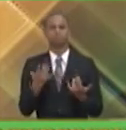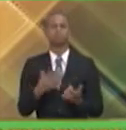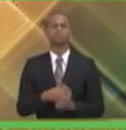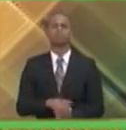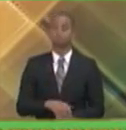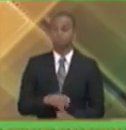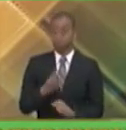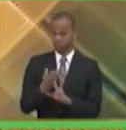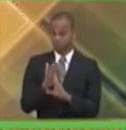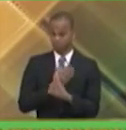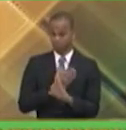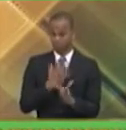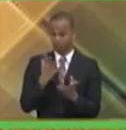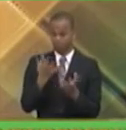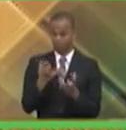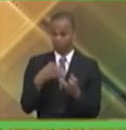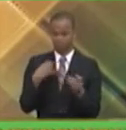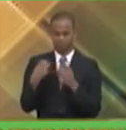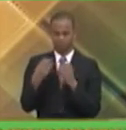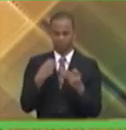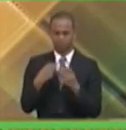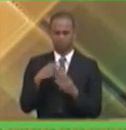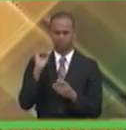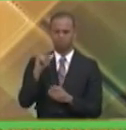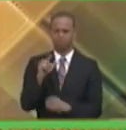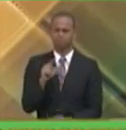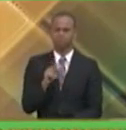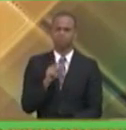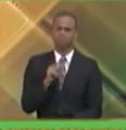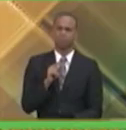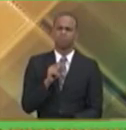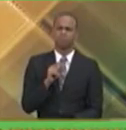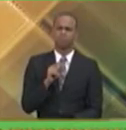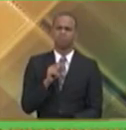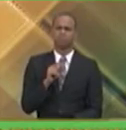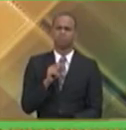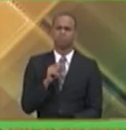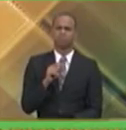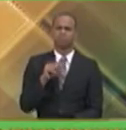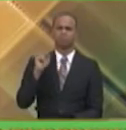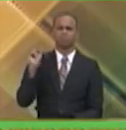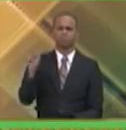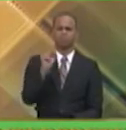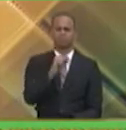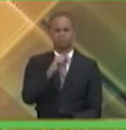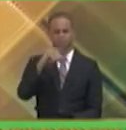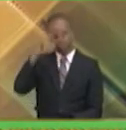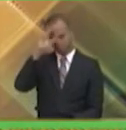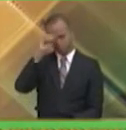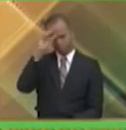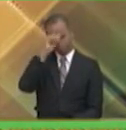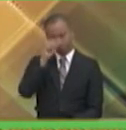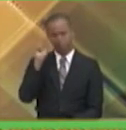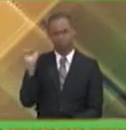quiero, explícame, Luz del Alba, ¿todos esos muchachos y muchachas